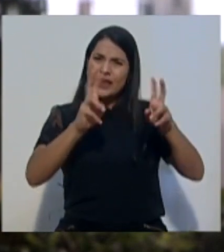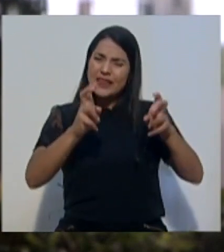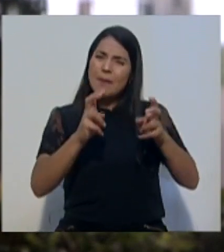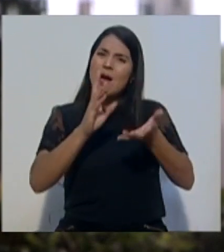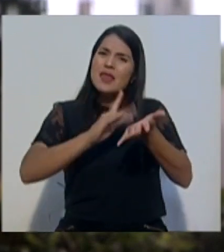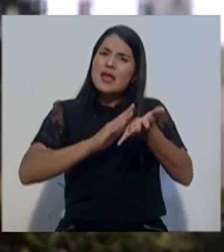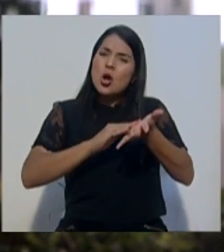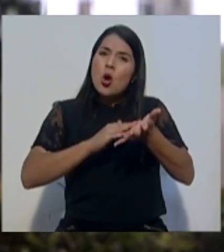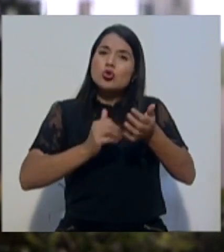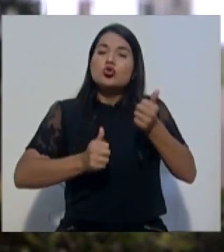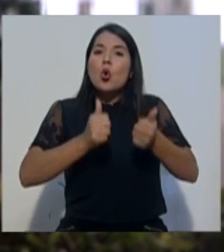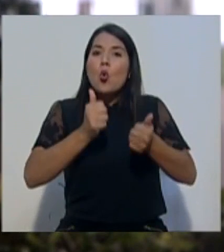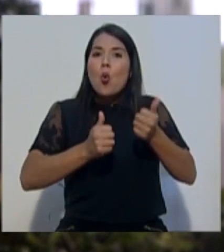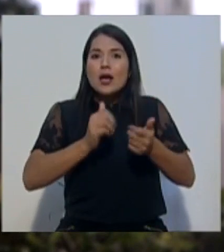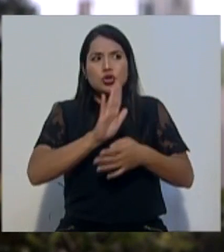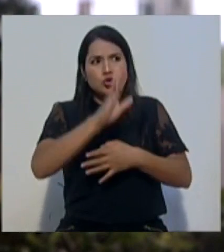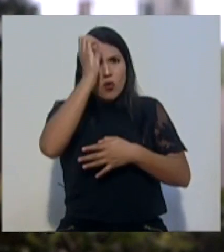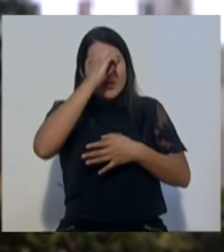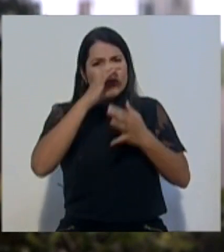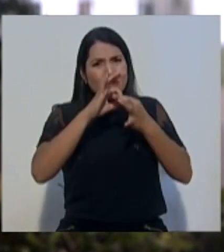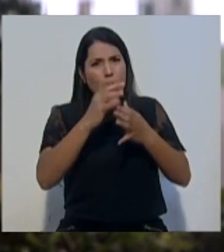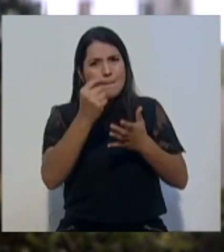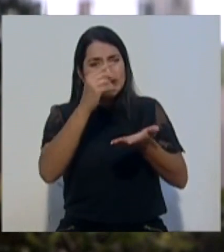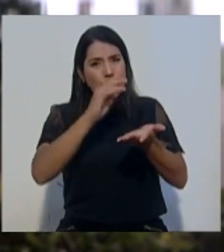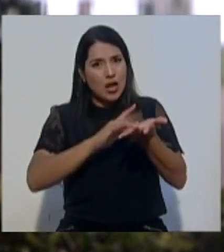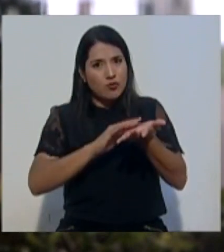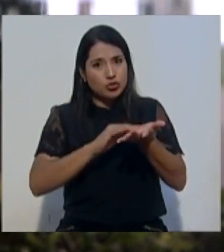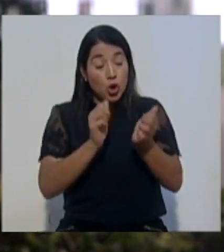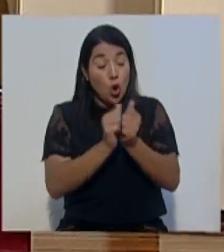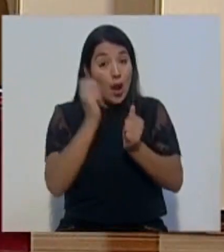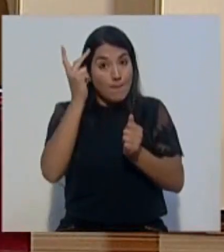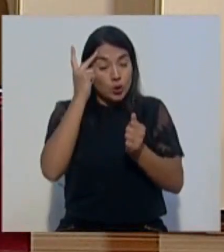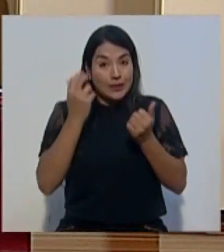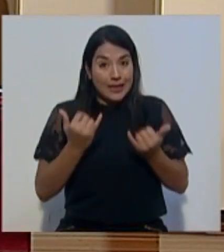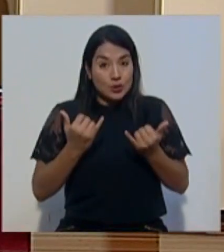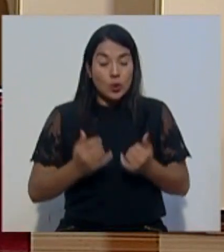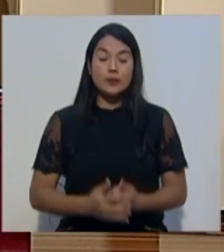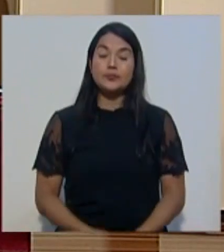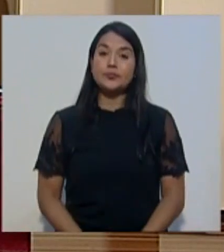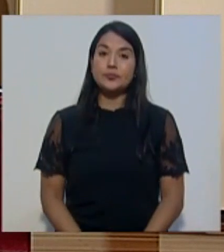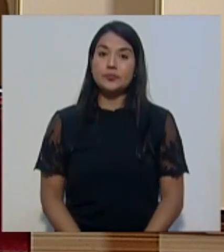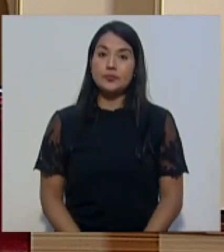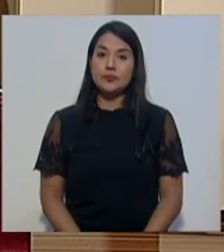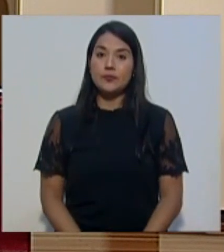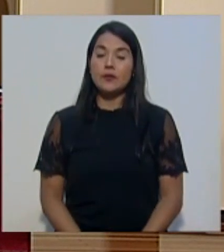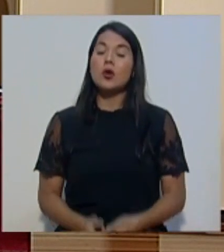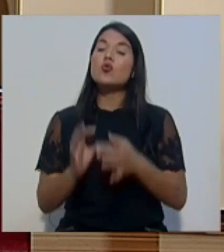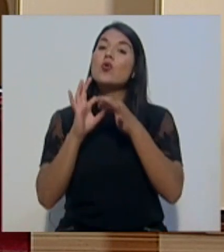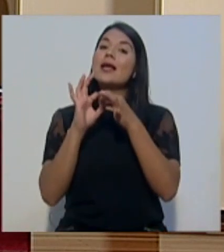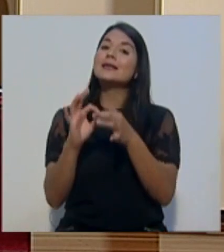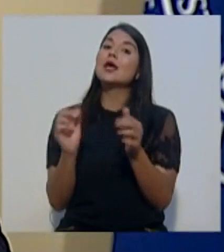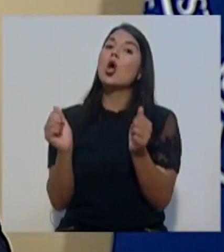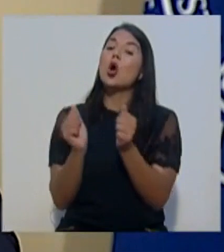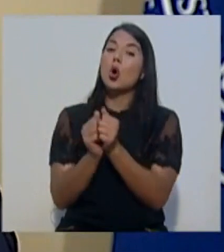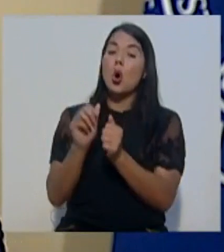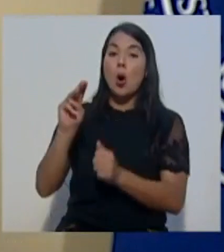final entonces con la política que tenemos actualmente? Muchas gracias. Bueno, en relación con don Marcelo y en general con